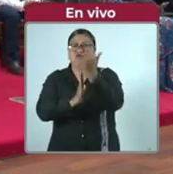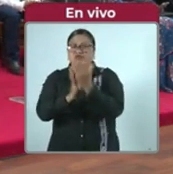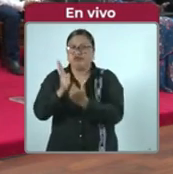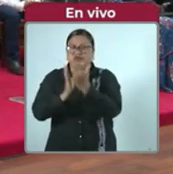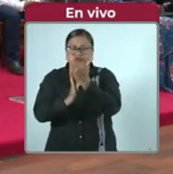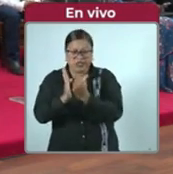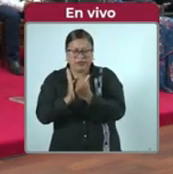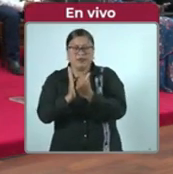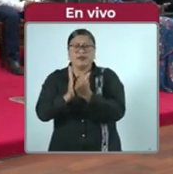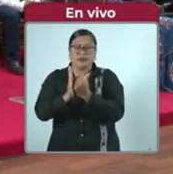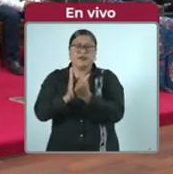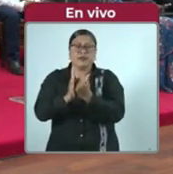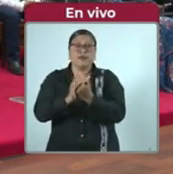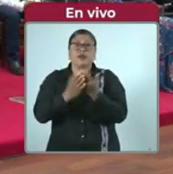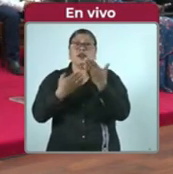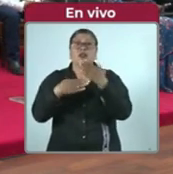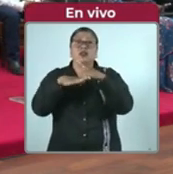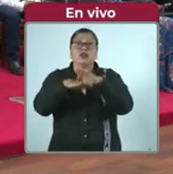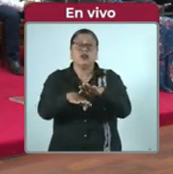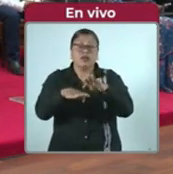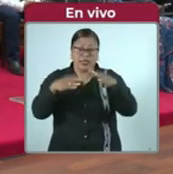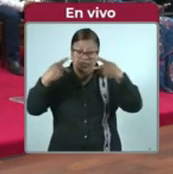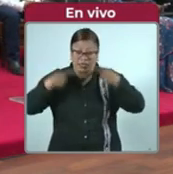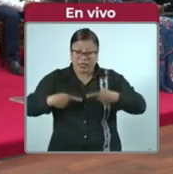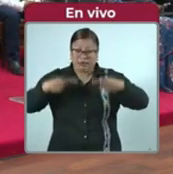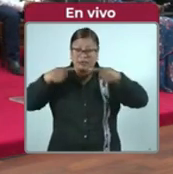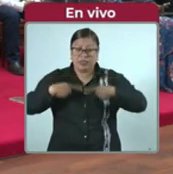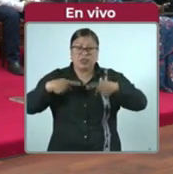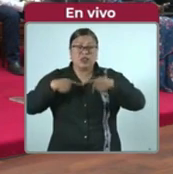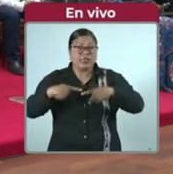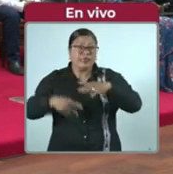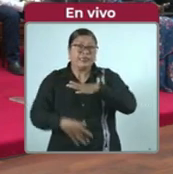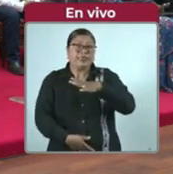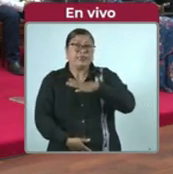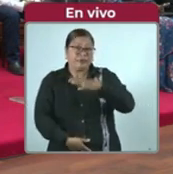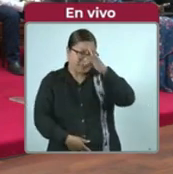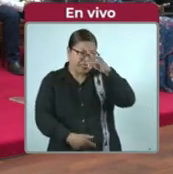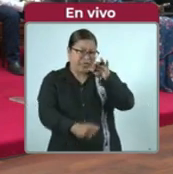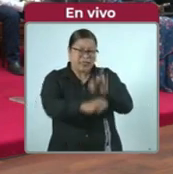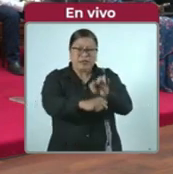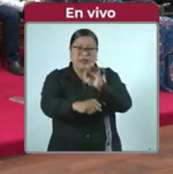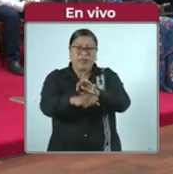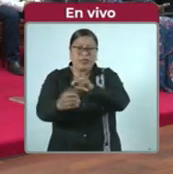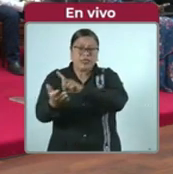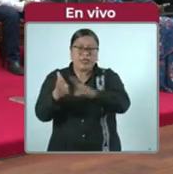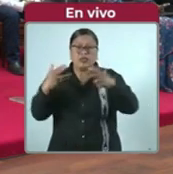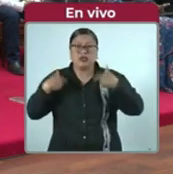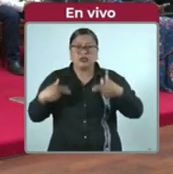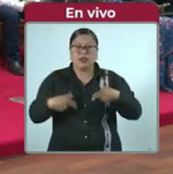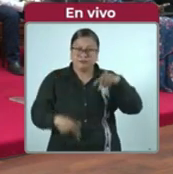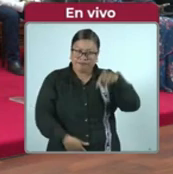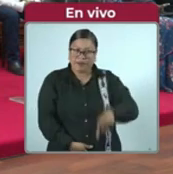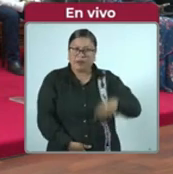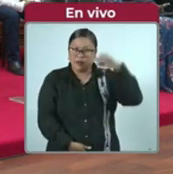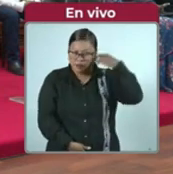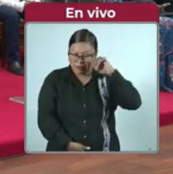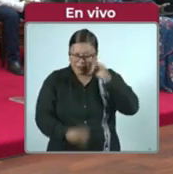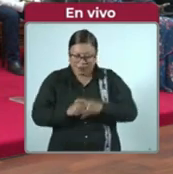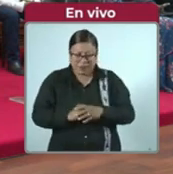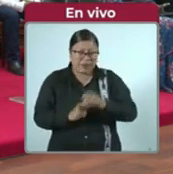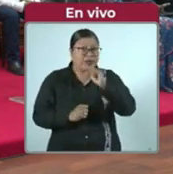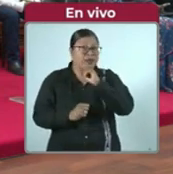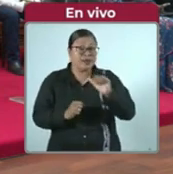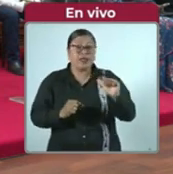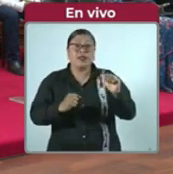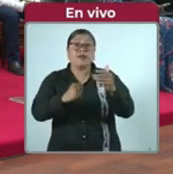impacto respecto a las personas que se dedican a defender los derechos humanos en acá recibimos la